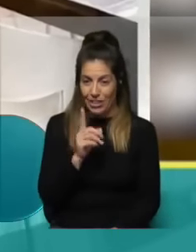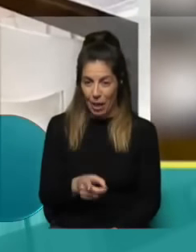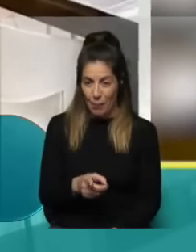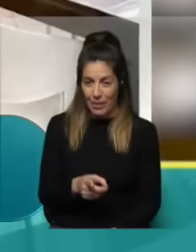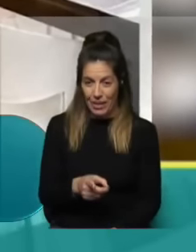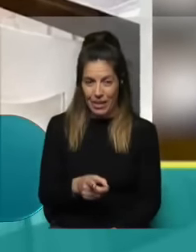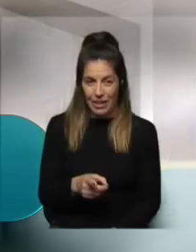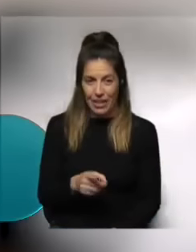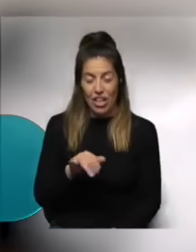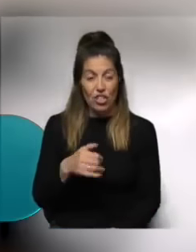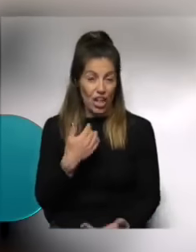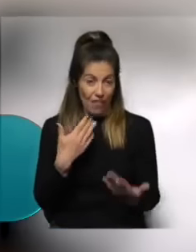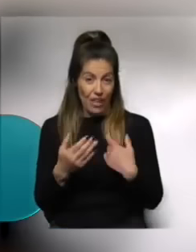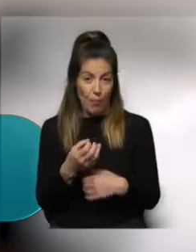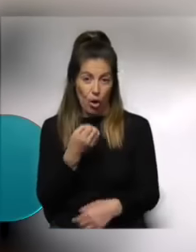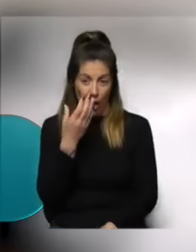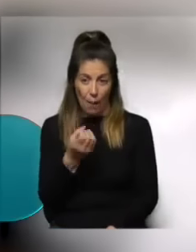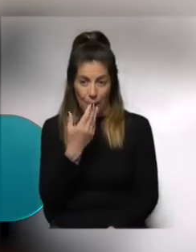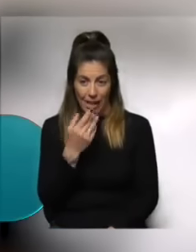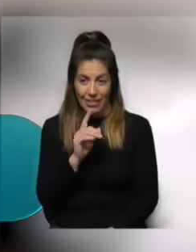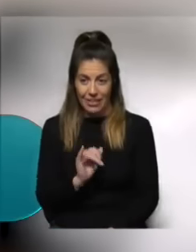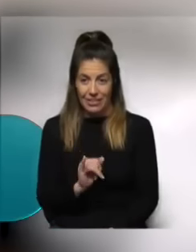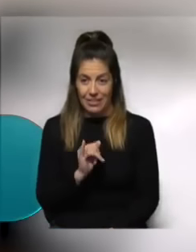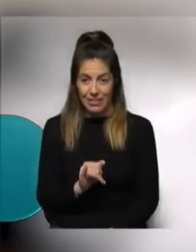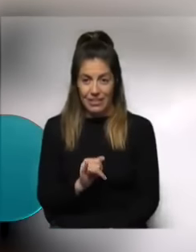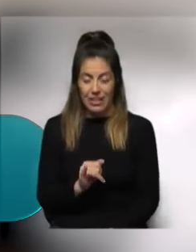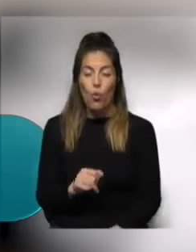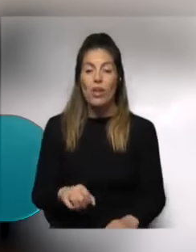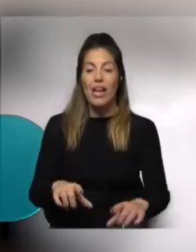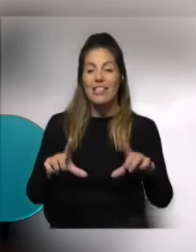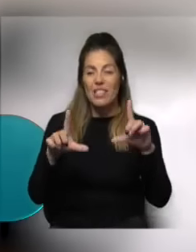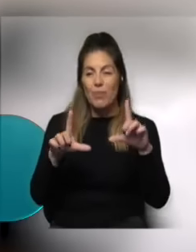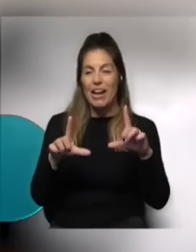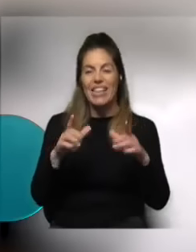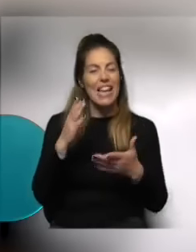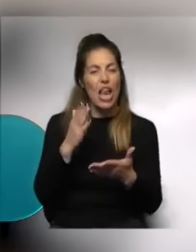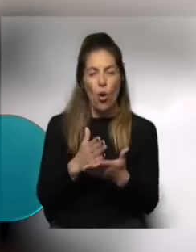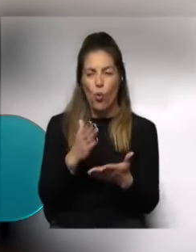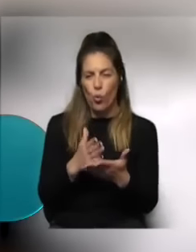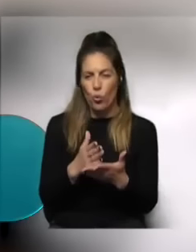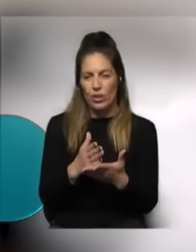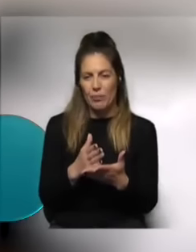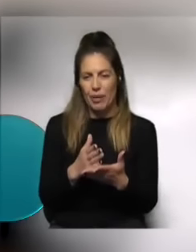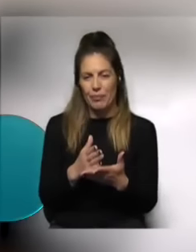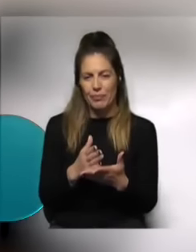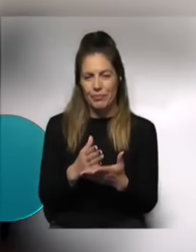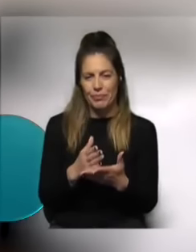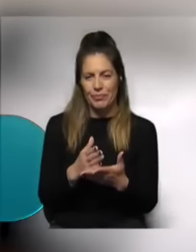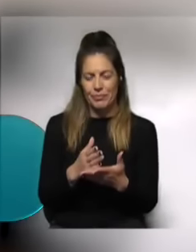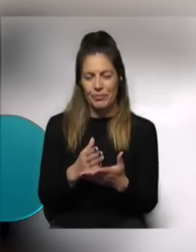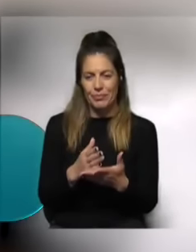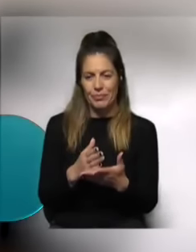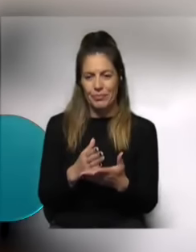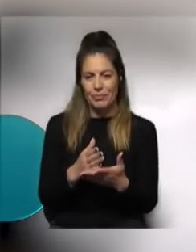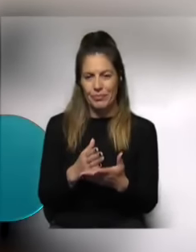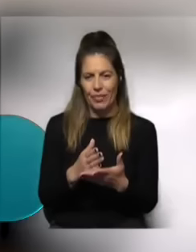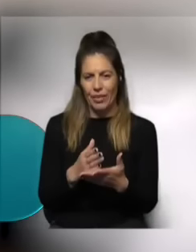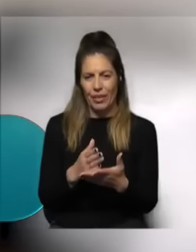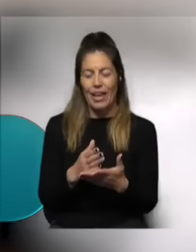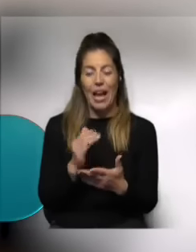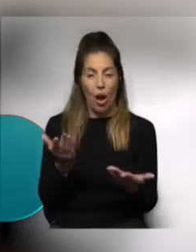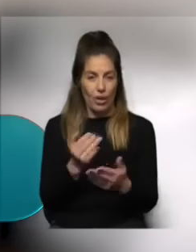sí, hablamos mucho ya en el programa. Sí, hemos hablado. Hay unas imágenes, creo que son la última, creo que nos tenemos, no sé, porque siempre estoy preocupado. No, sí, ya estamos. Sí, ahora sí.